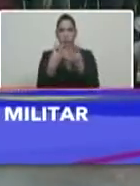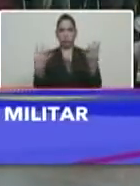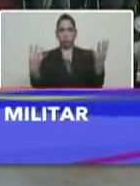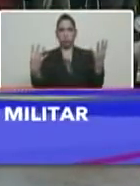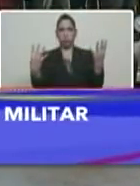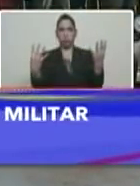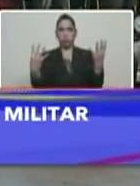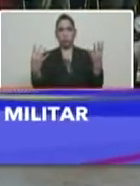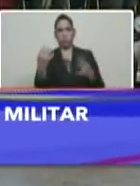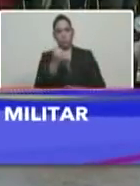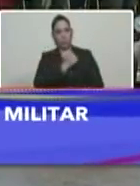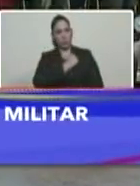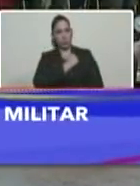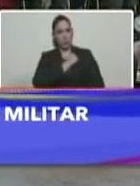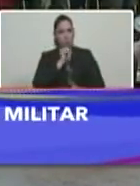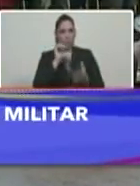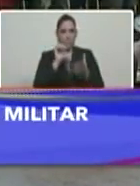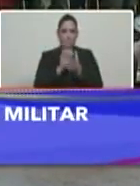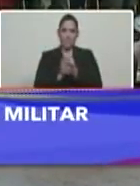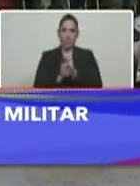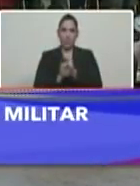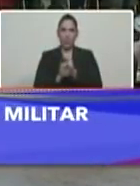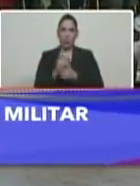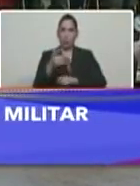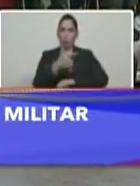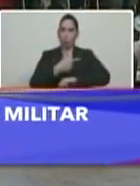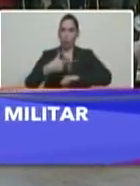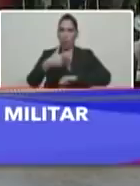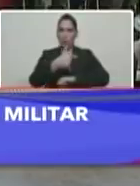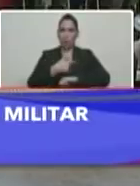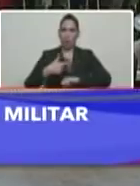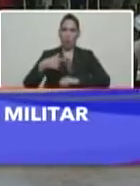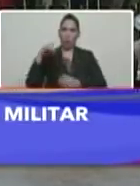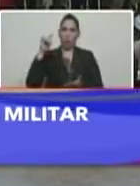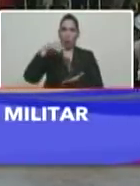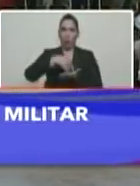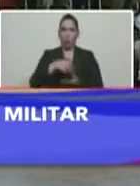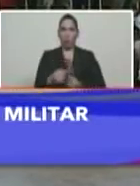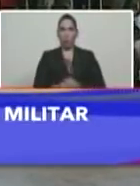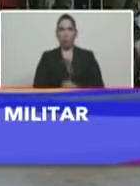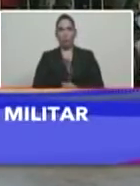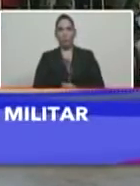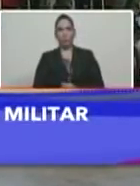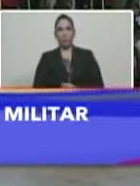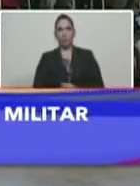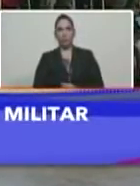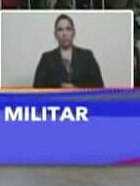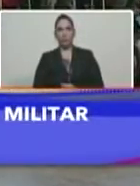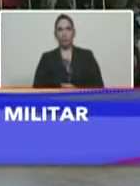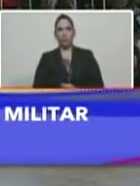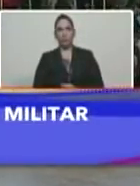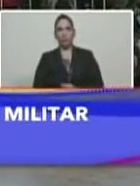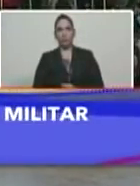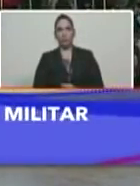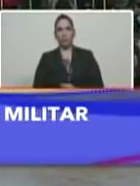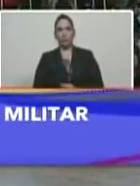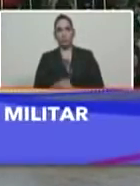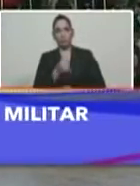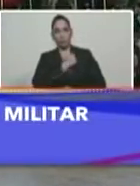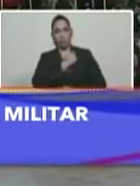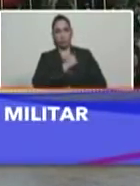queridos compañeros, general, gobernador de Aragua, Rodolfo Marcos Torres, querido